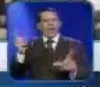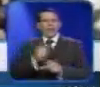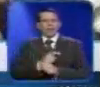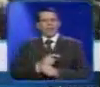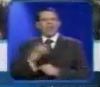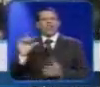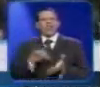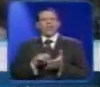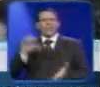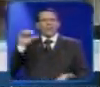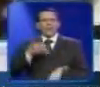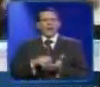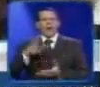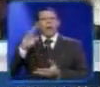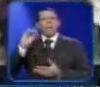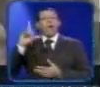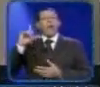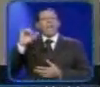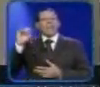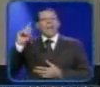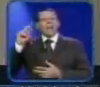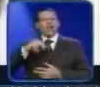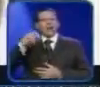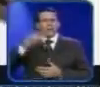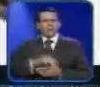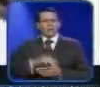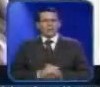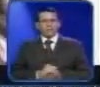en la urbanización capitalina Boleíta Norte.